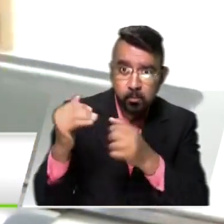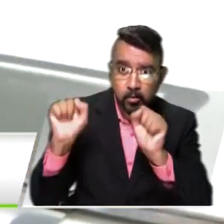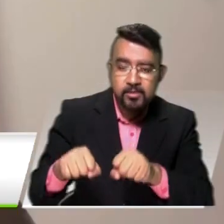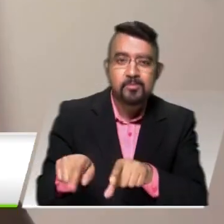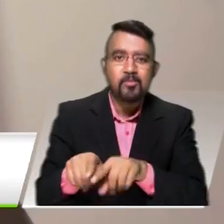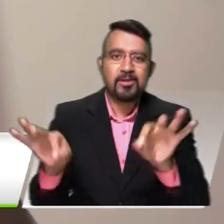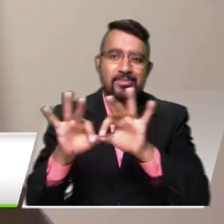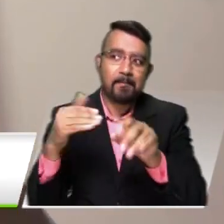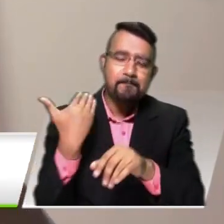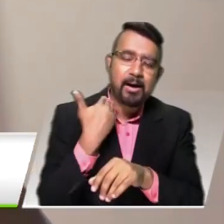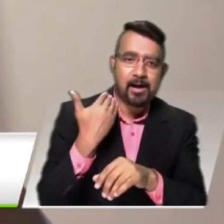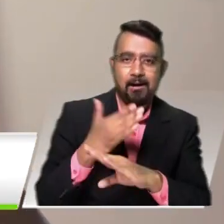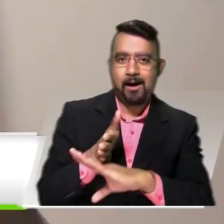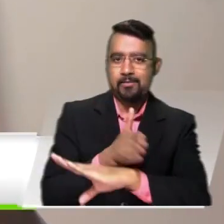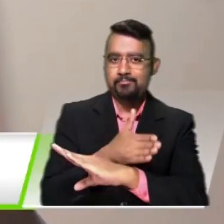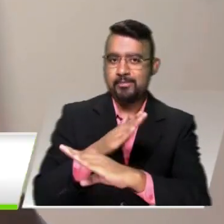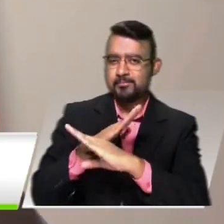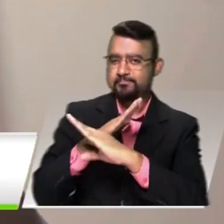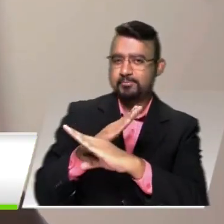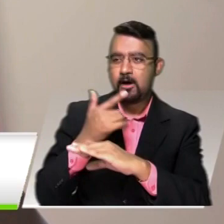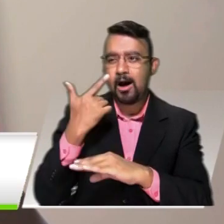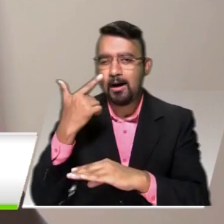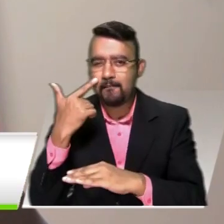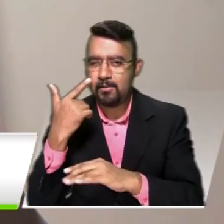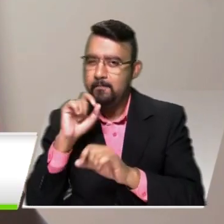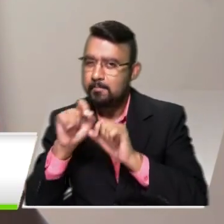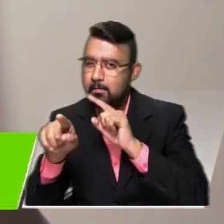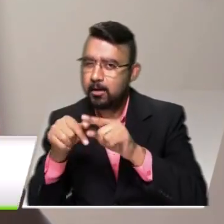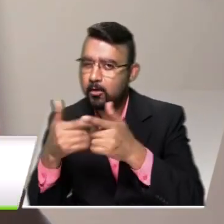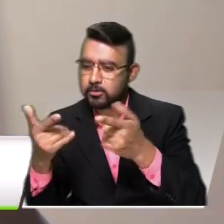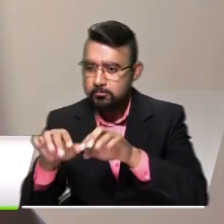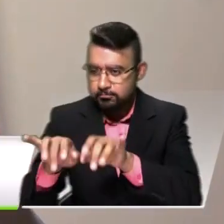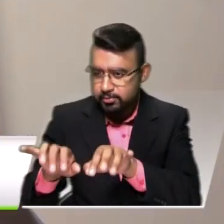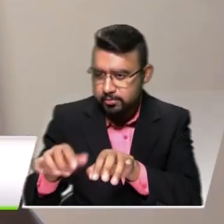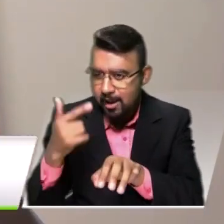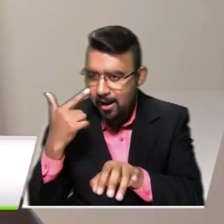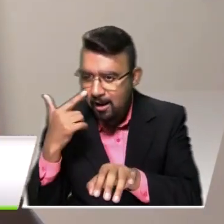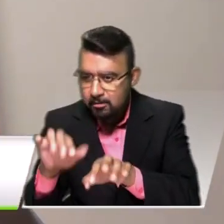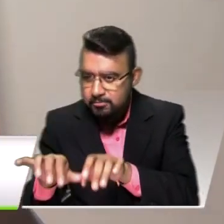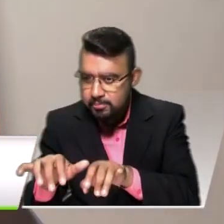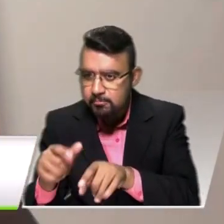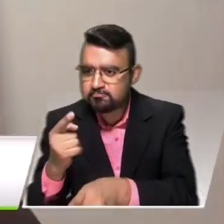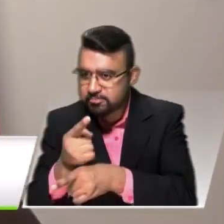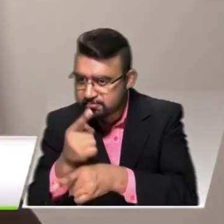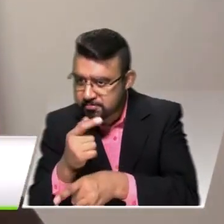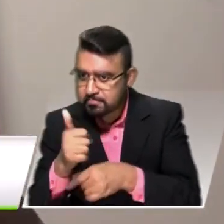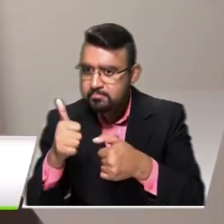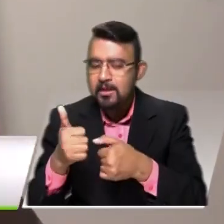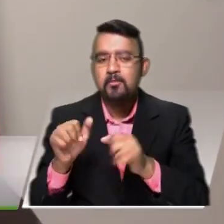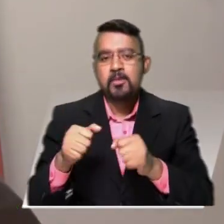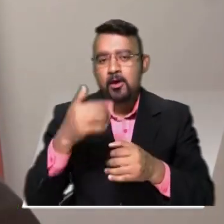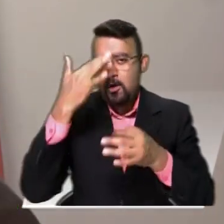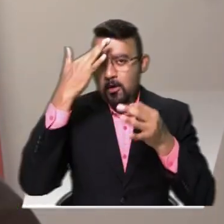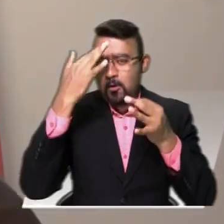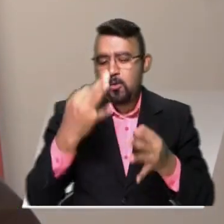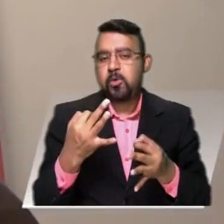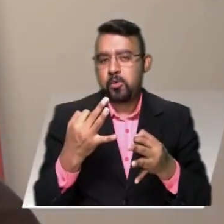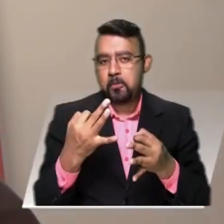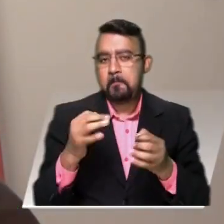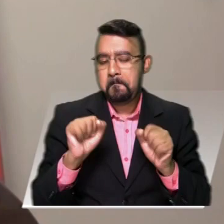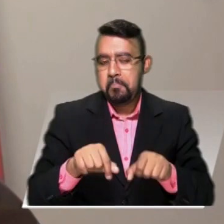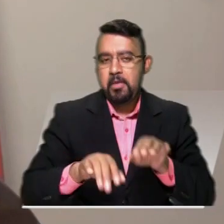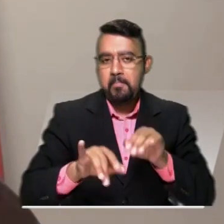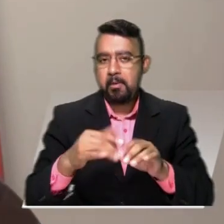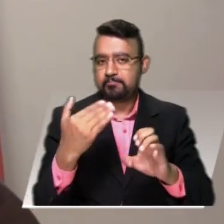fraudes. Tiene todos los respaldos de la Superintendencia Financiera de Colombia, es intermediario del mercado cambiario. Entonces, ¿a qué voy? Los